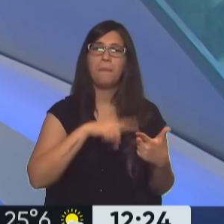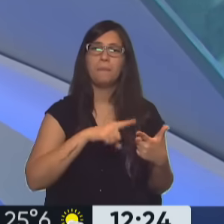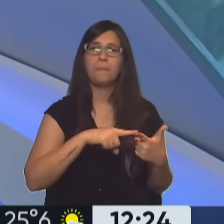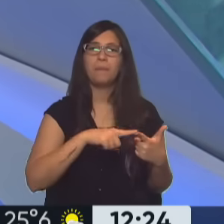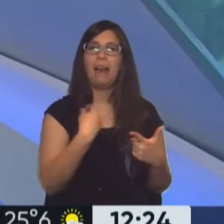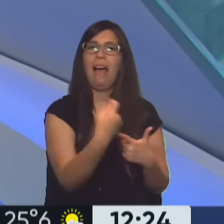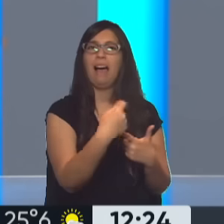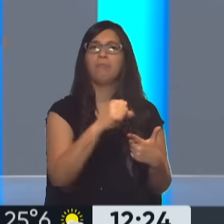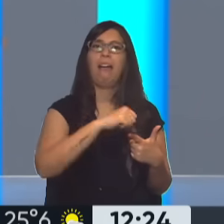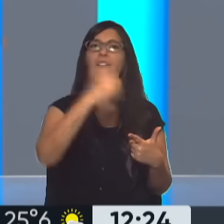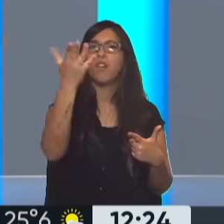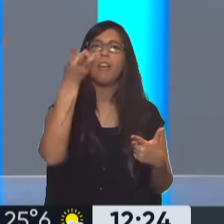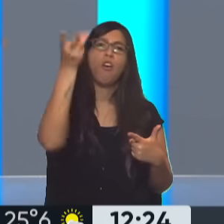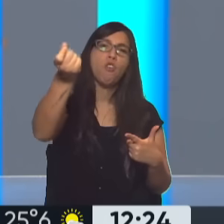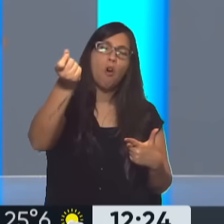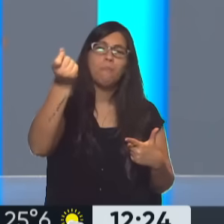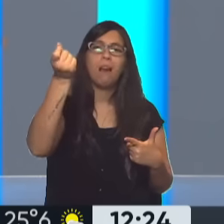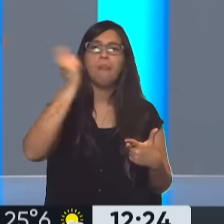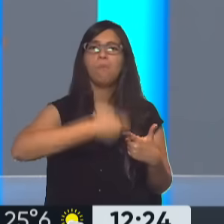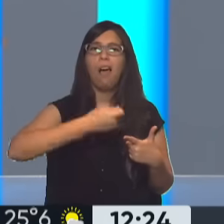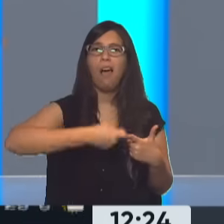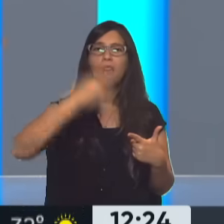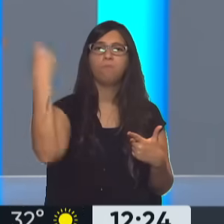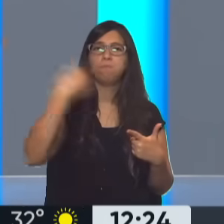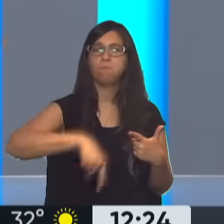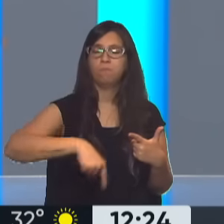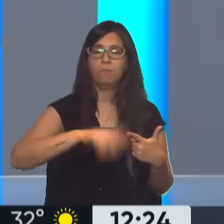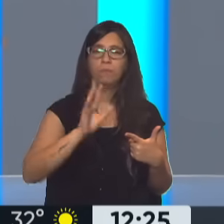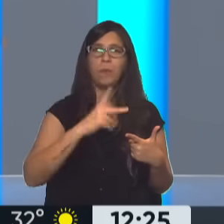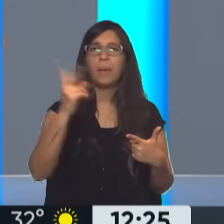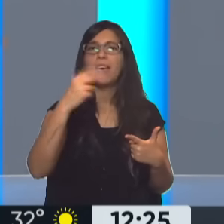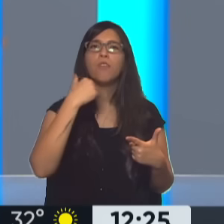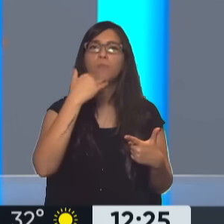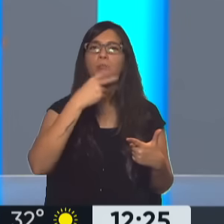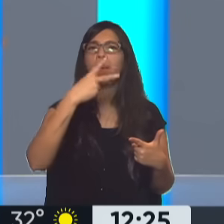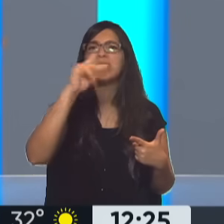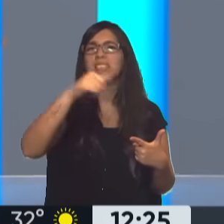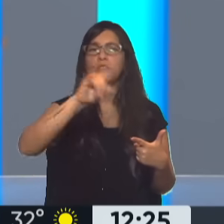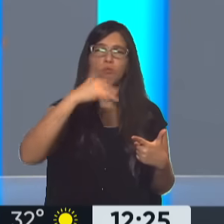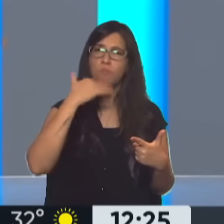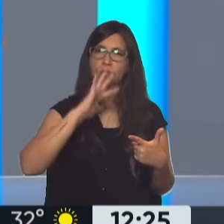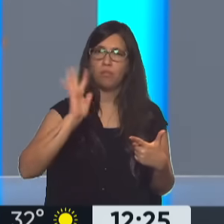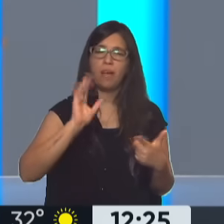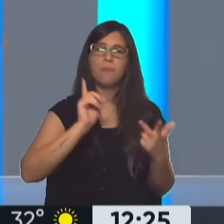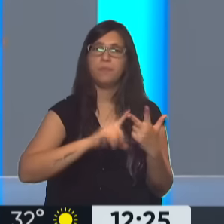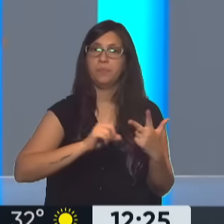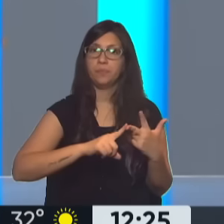gastos en exterior para compras este viajando o no viajando eh Y después